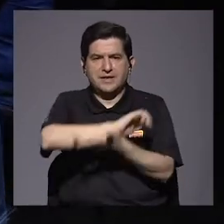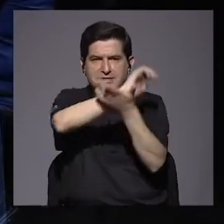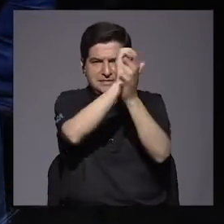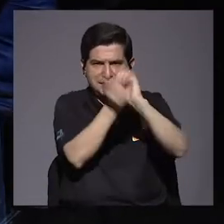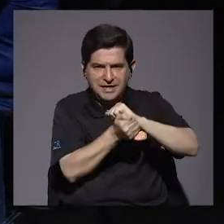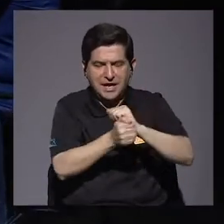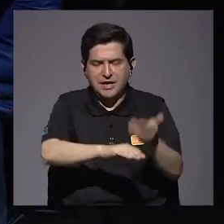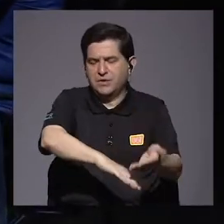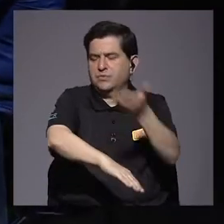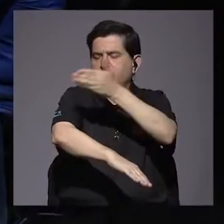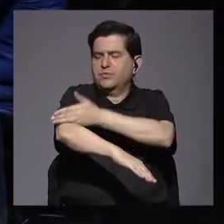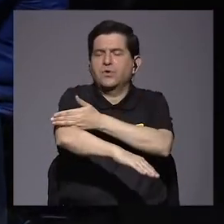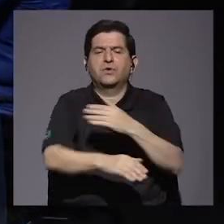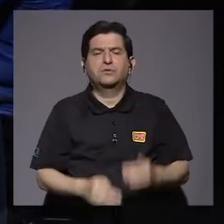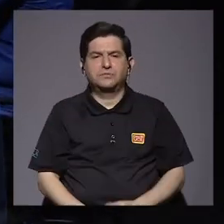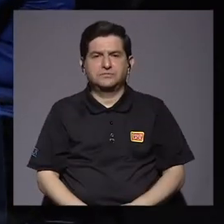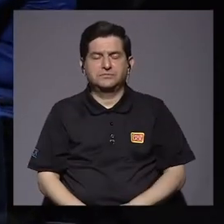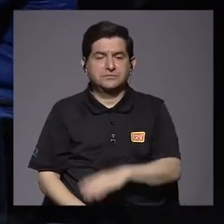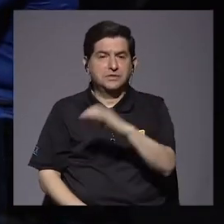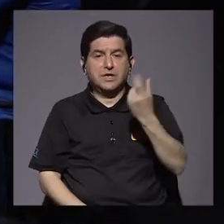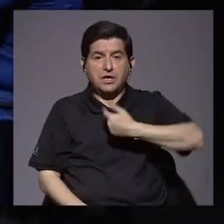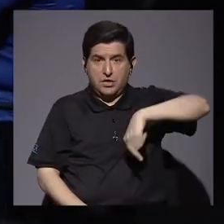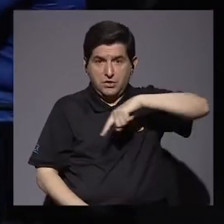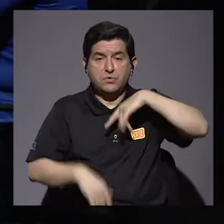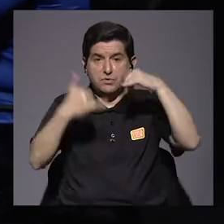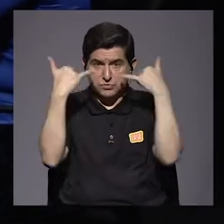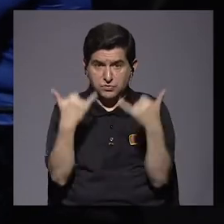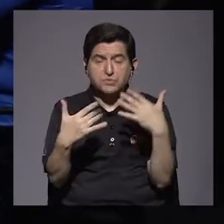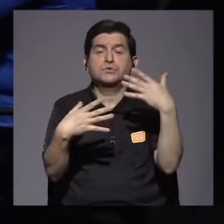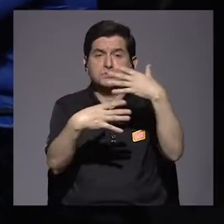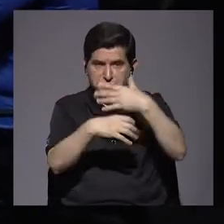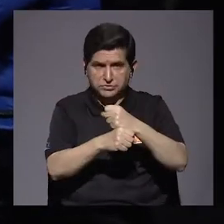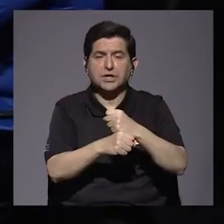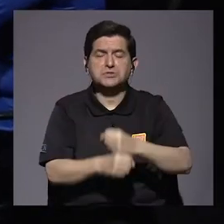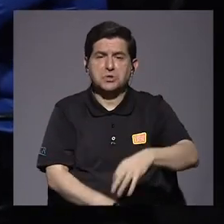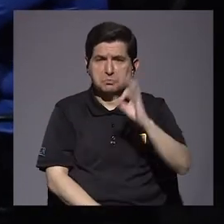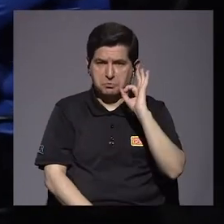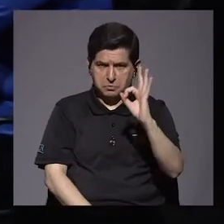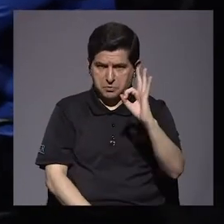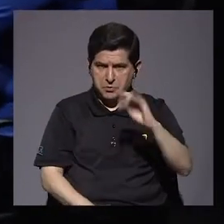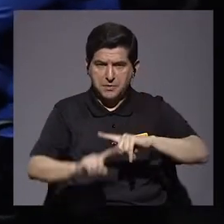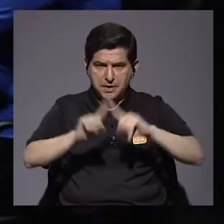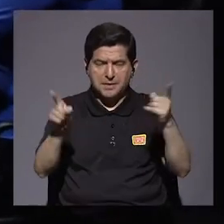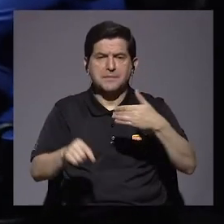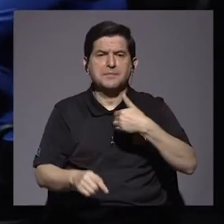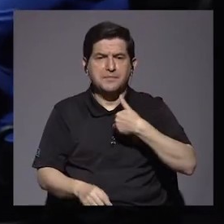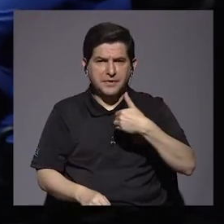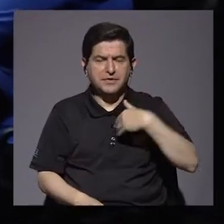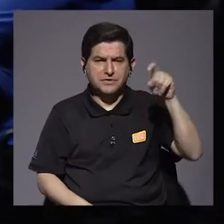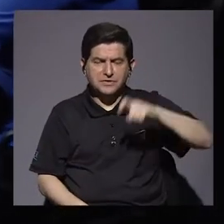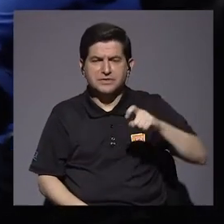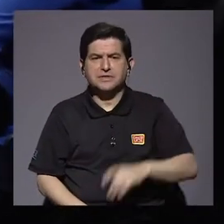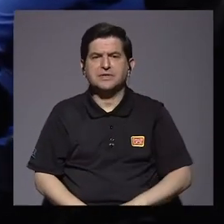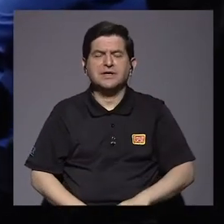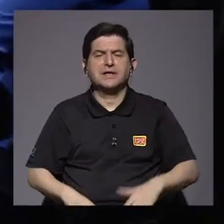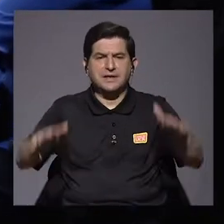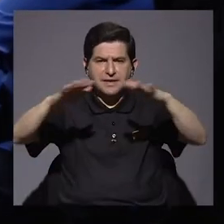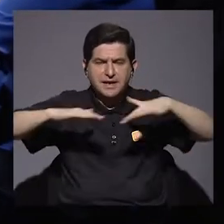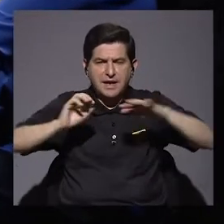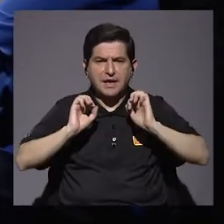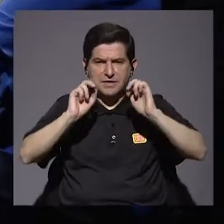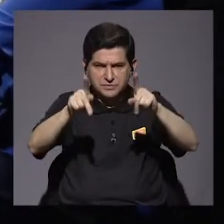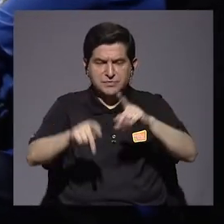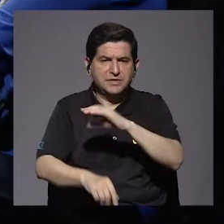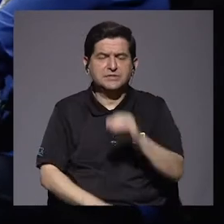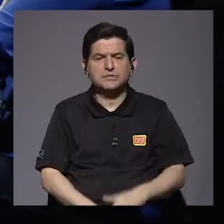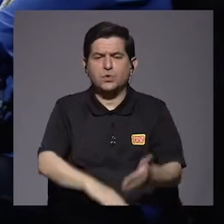salto cuántico hacia adelante y creo que lo hemos venido logrando bastante bien, pero siempre tiene que haber un espacio de oportunidad